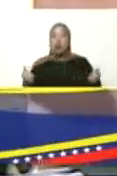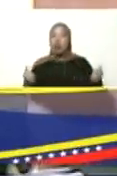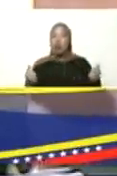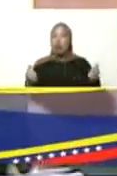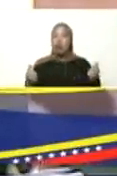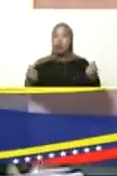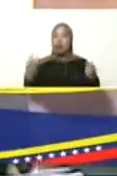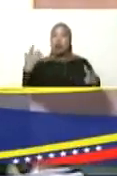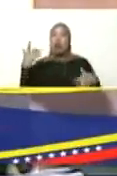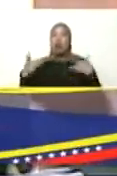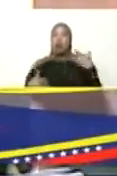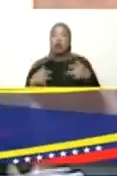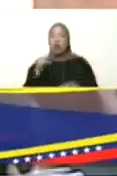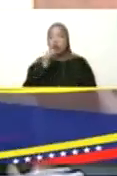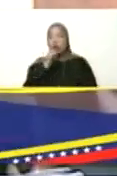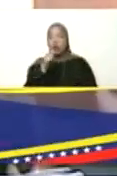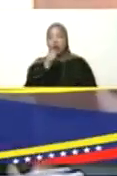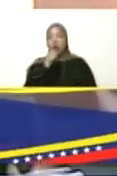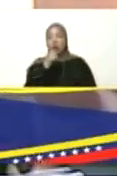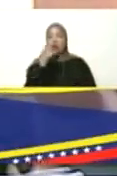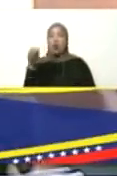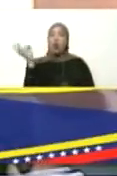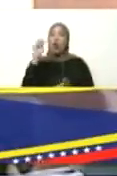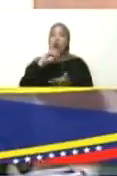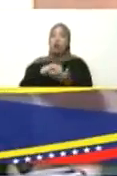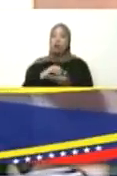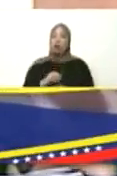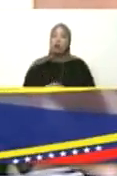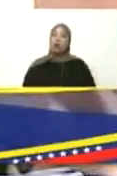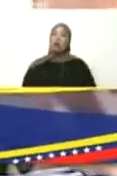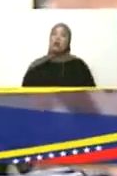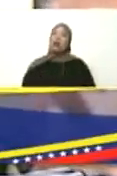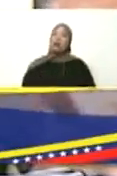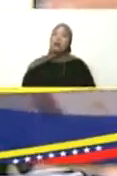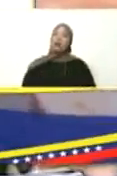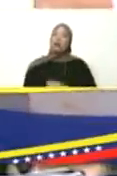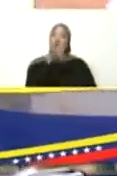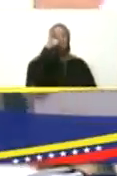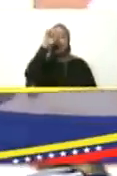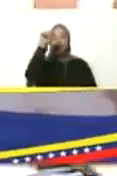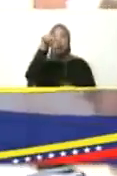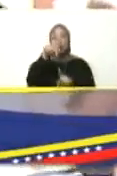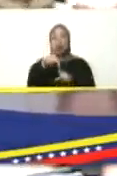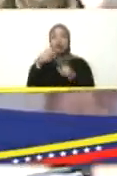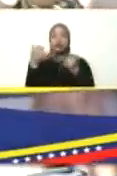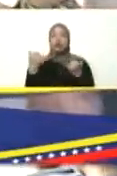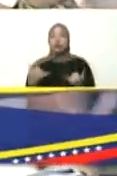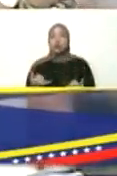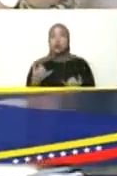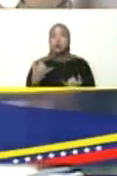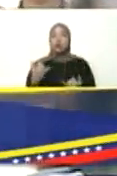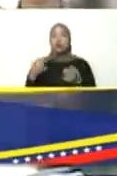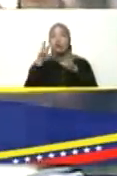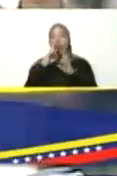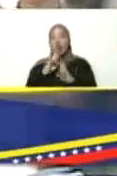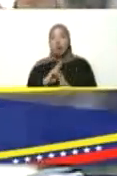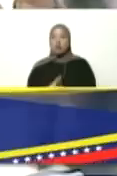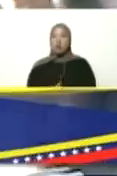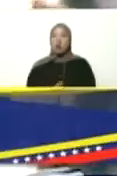con que actúa y va del objetivo a la acción, de la acción al